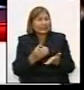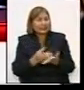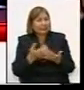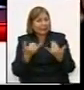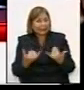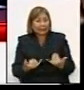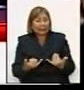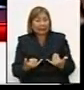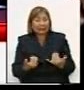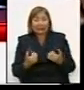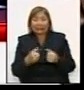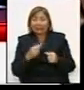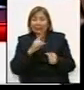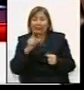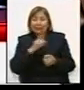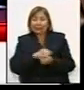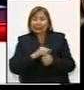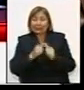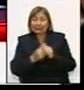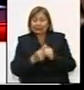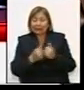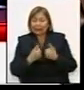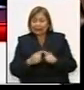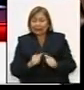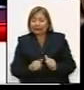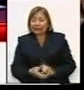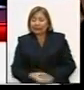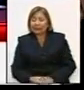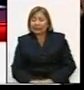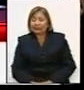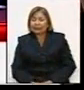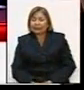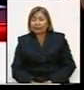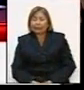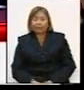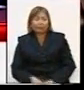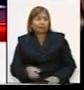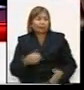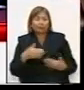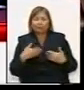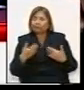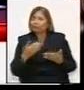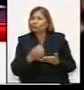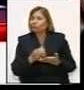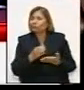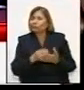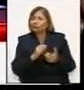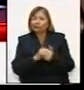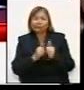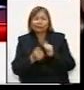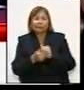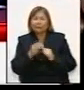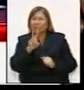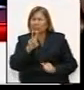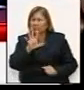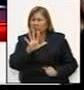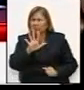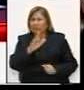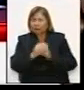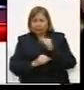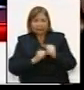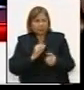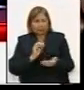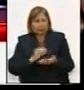no nos atrevemos a cambiarla, y que a través del tiempo no hemos podido cambiarla, y ya tiene 25 años o